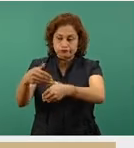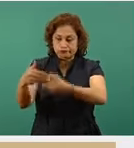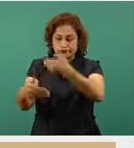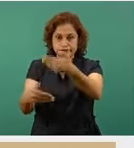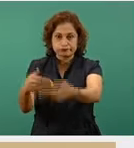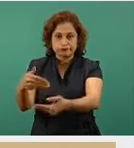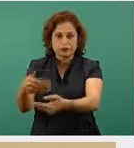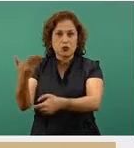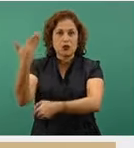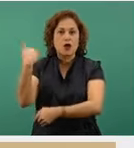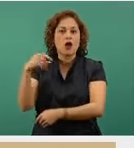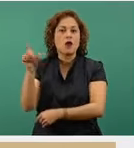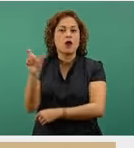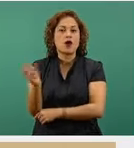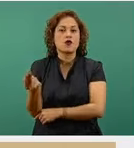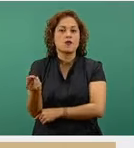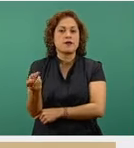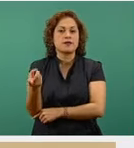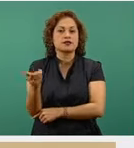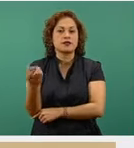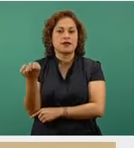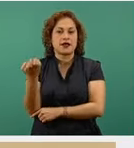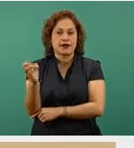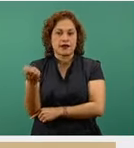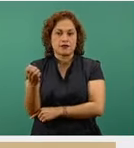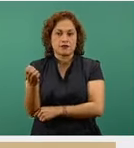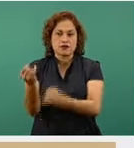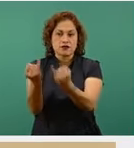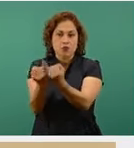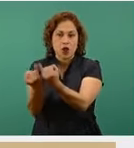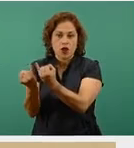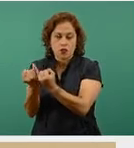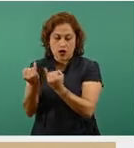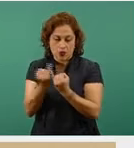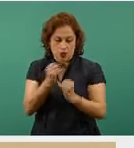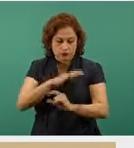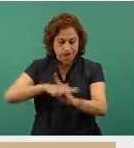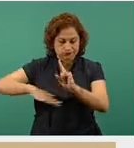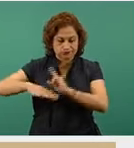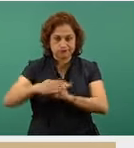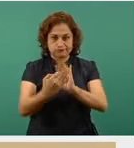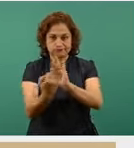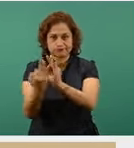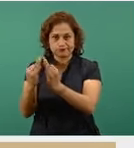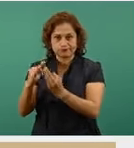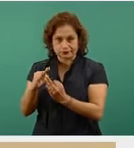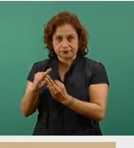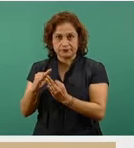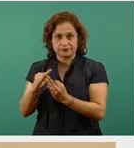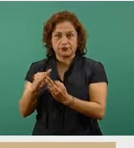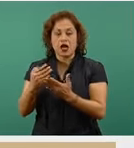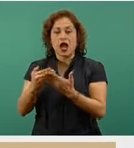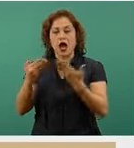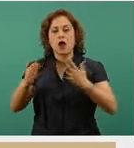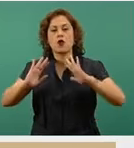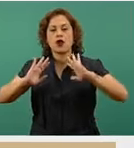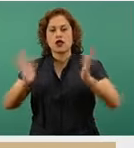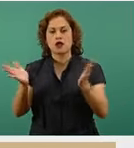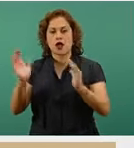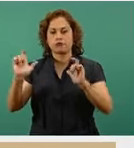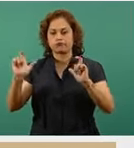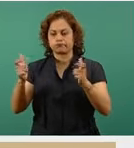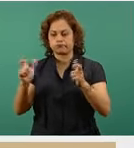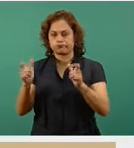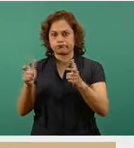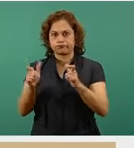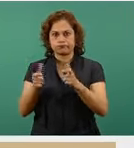en noviembre, diciembre y enero. Ahora ya van la mayoría a la baja, pero sabemos cómo pueden